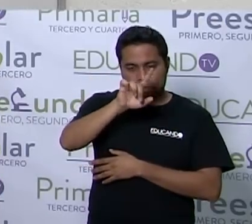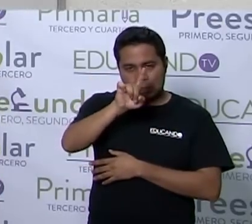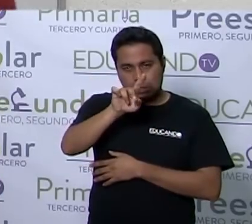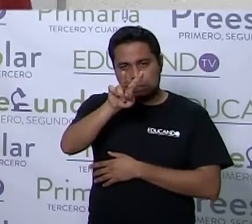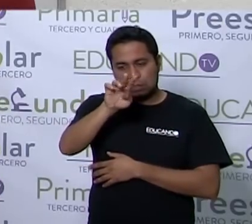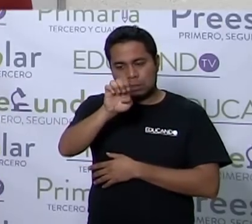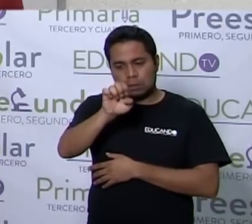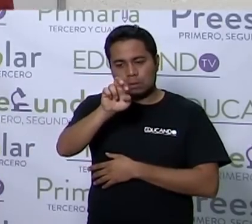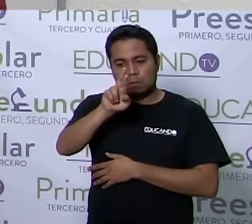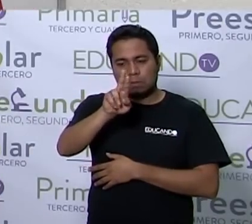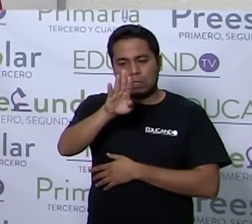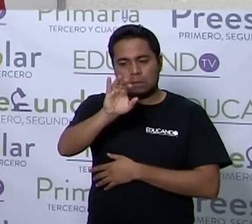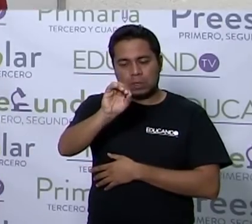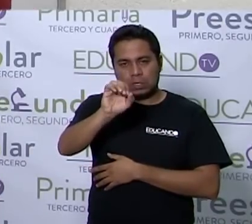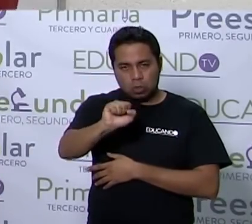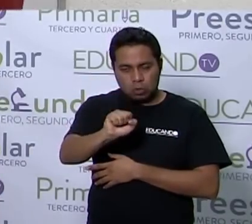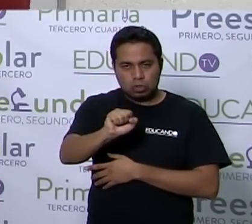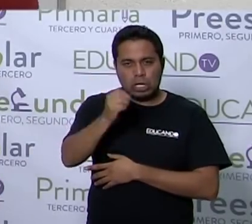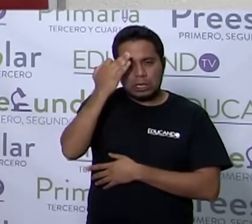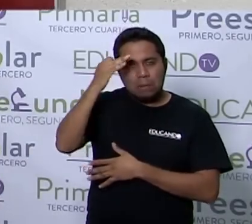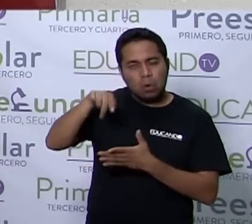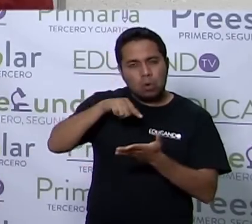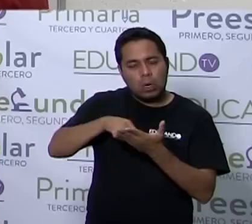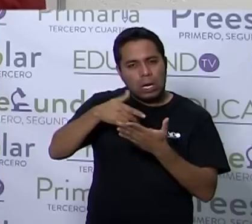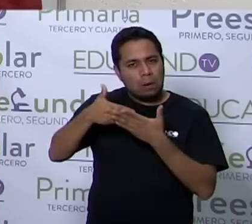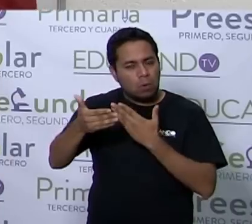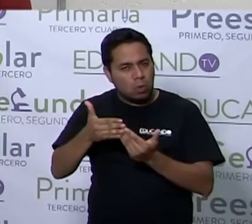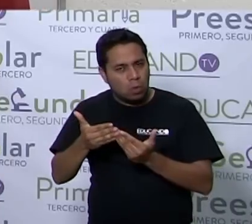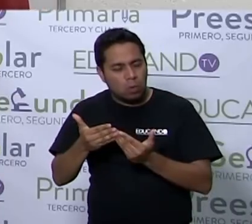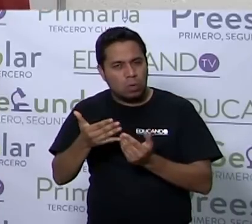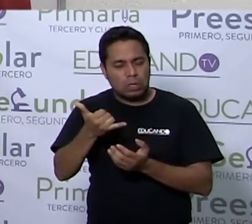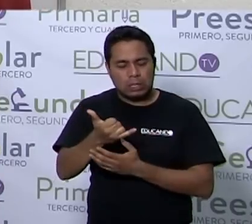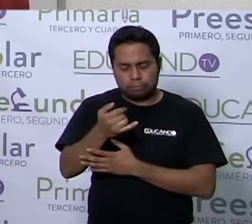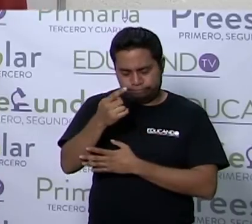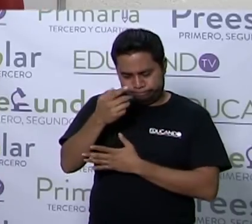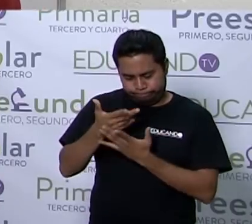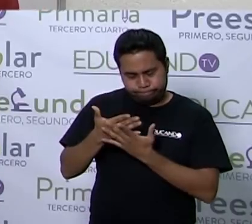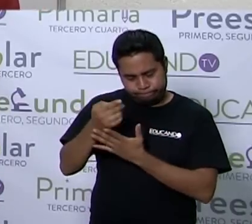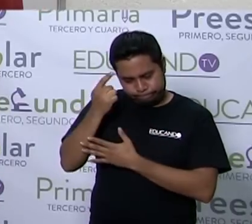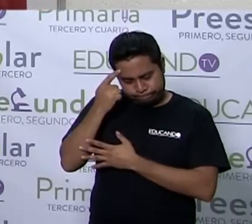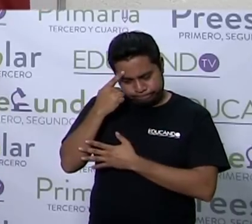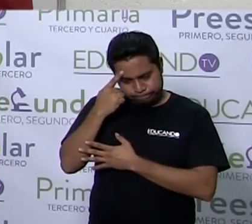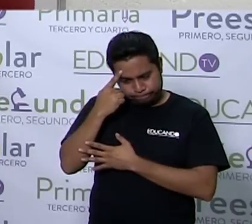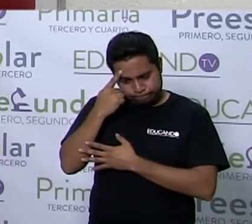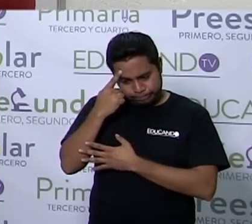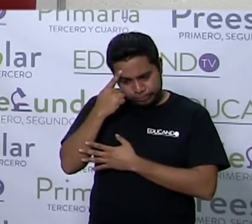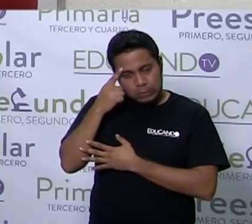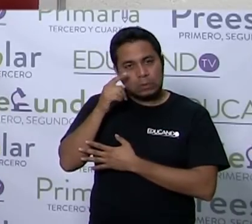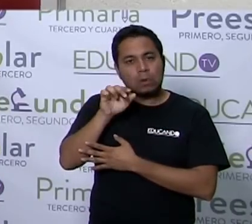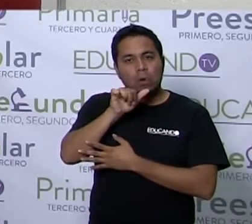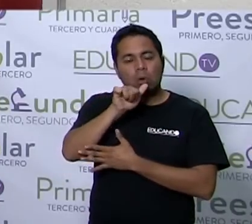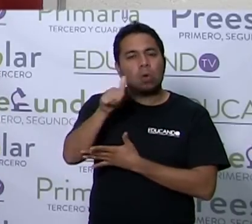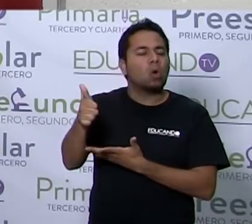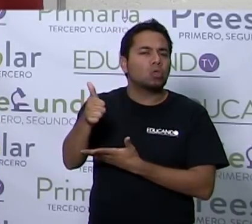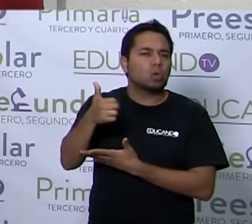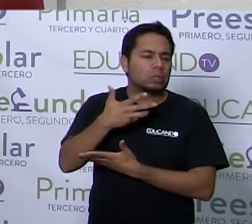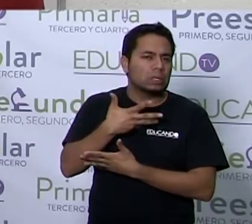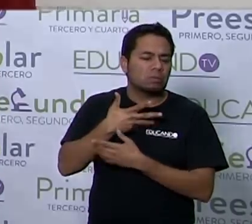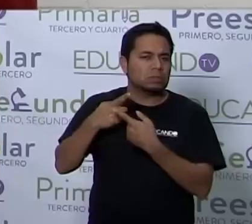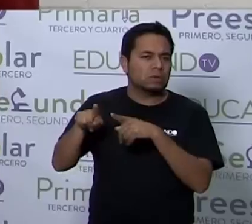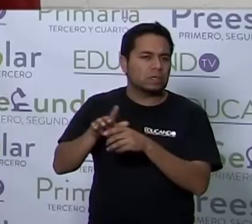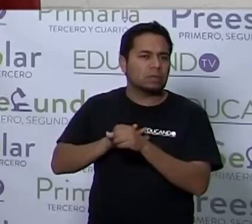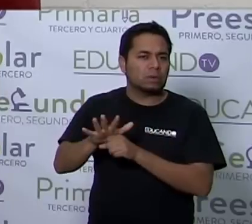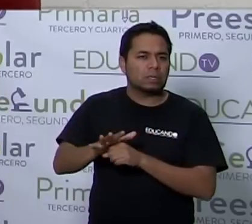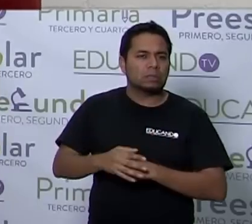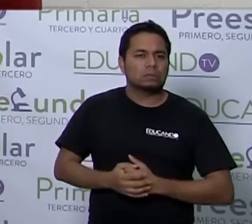de tiempo, lugar, modo. Y déjenme recordar de qué otro tipo de adverbio tenemos.